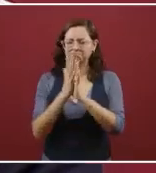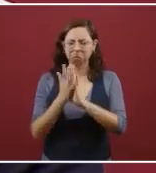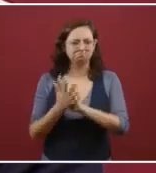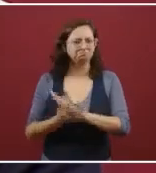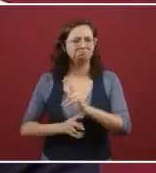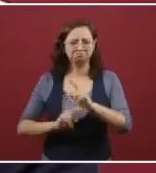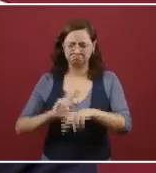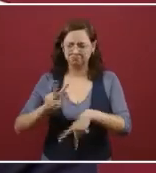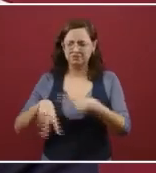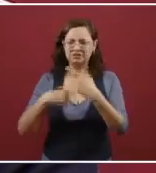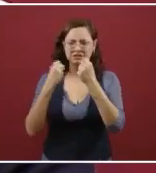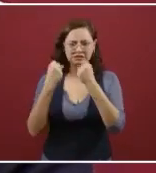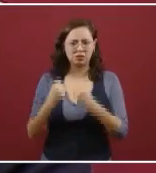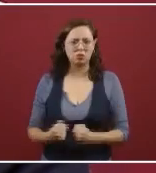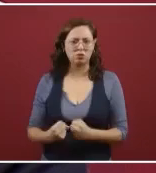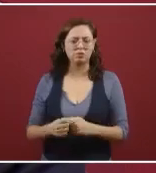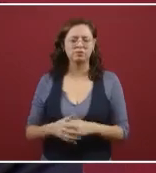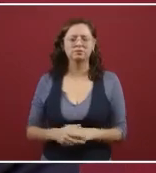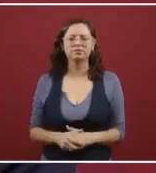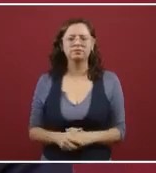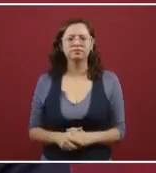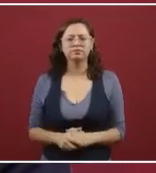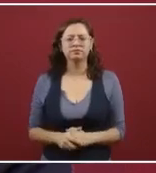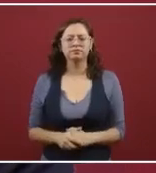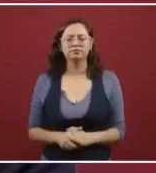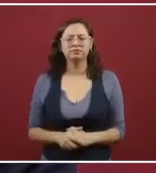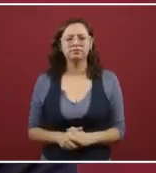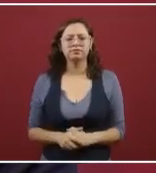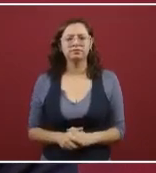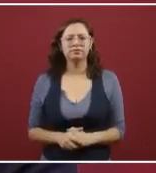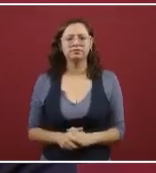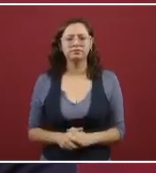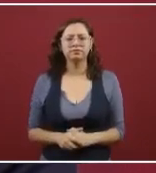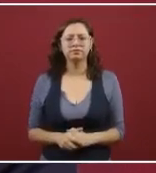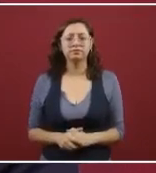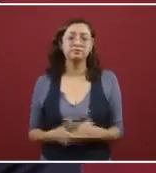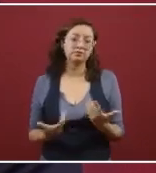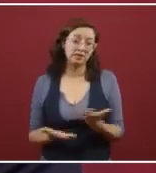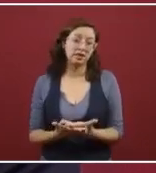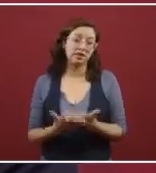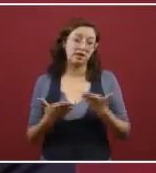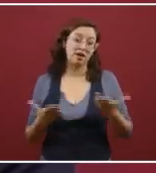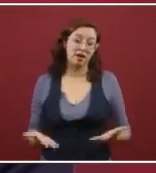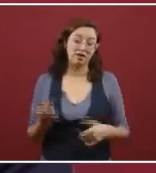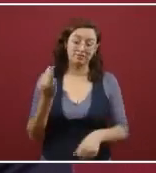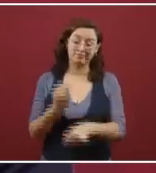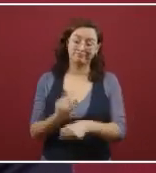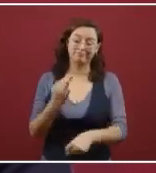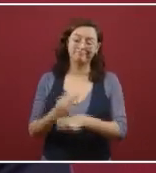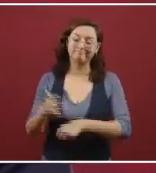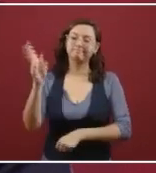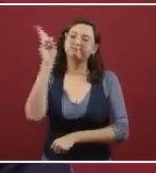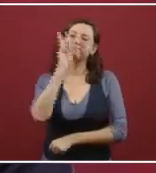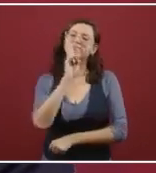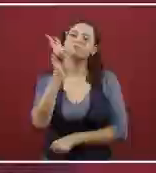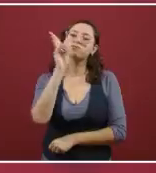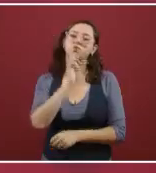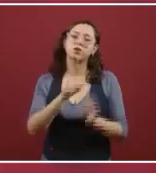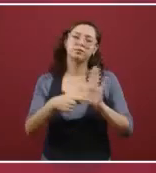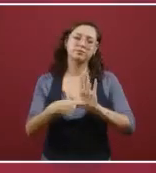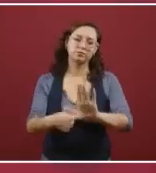y ahora vamos a probarlo en este